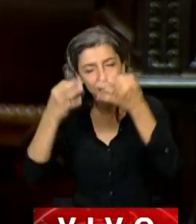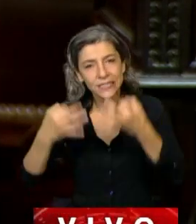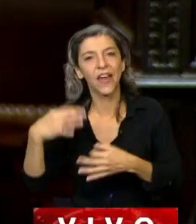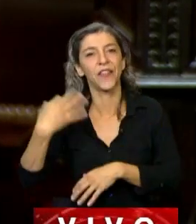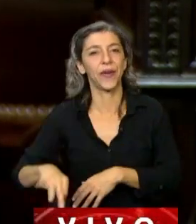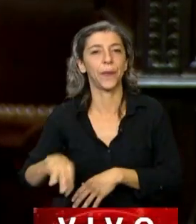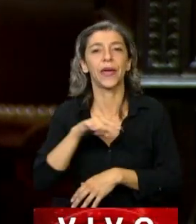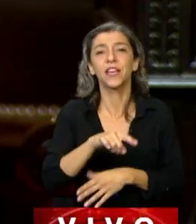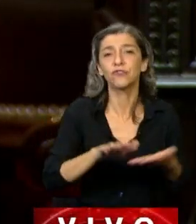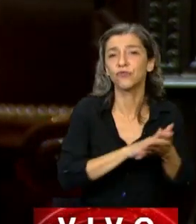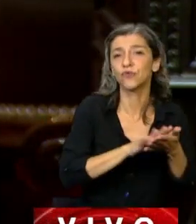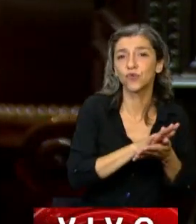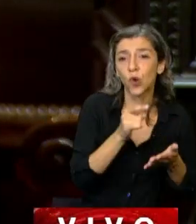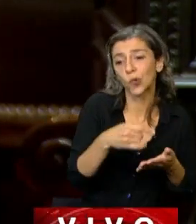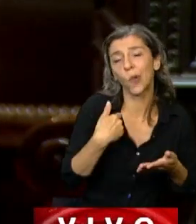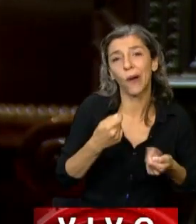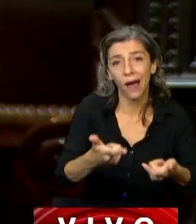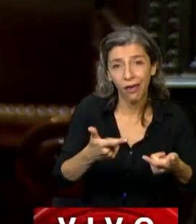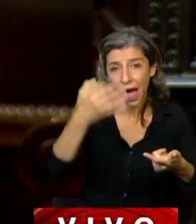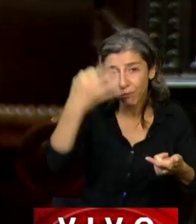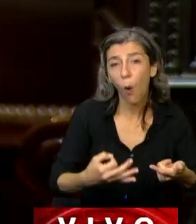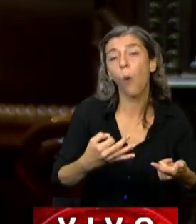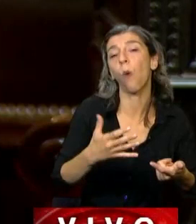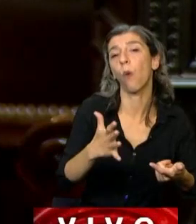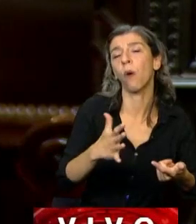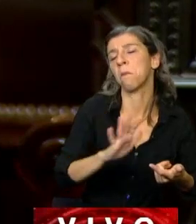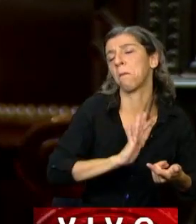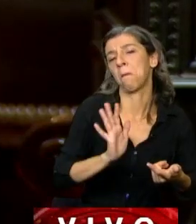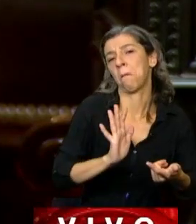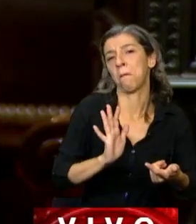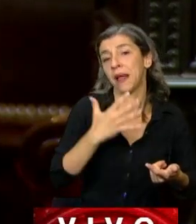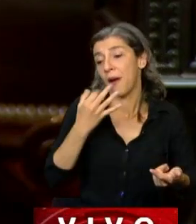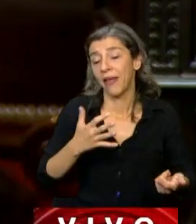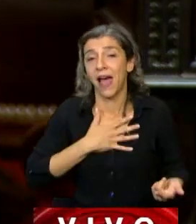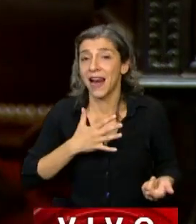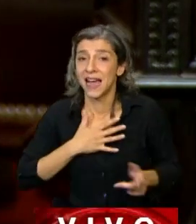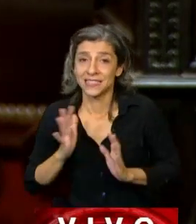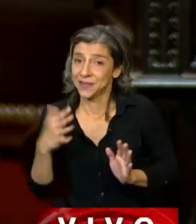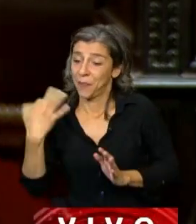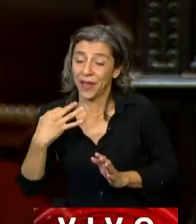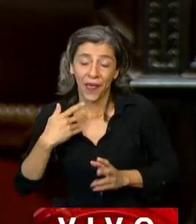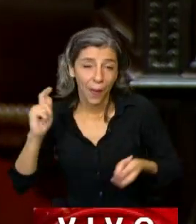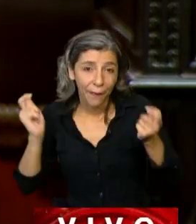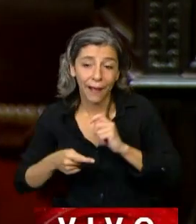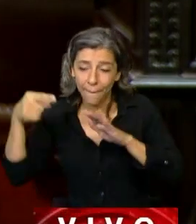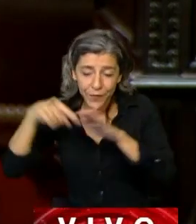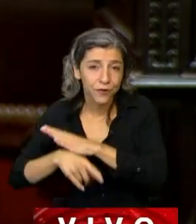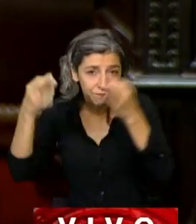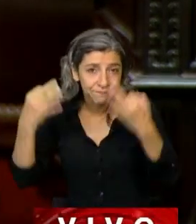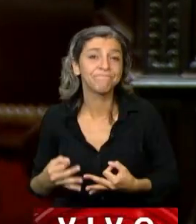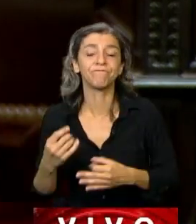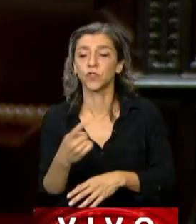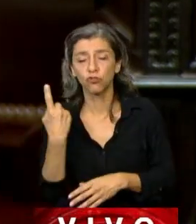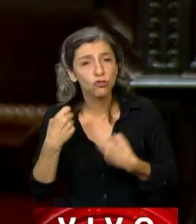la siniestralidad vial. Realmente es lamentable, señor presidente, porque coincidimos en la necesidad de abordar